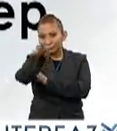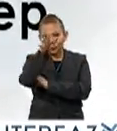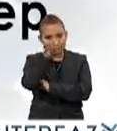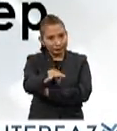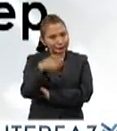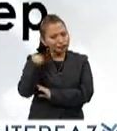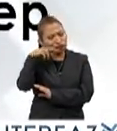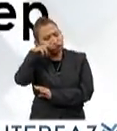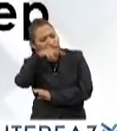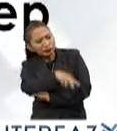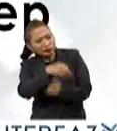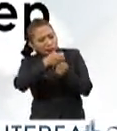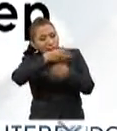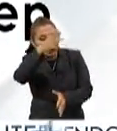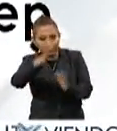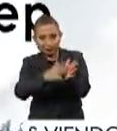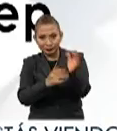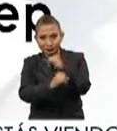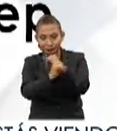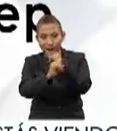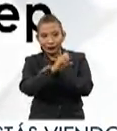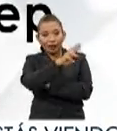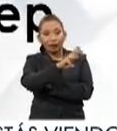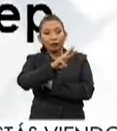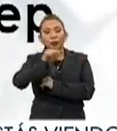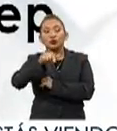2018-2019. Consúltalo en la página